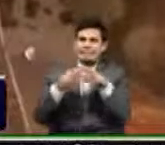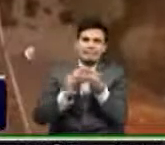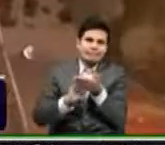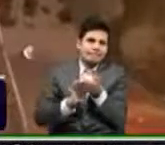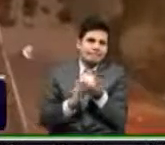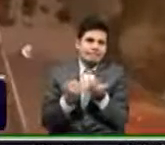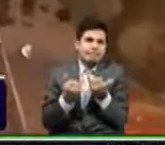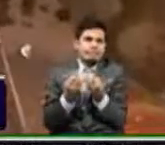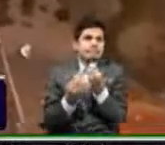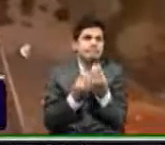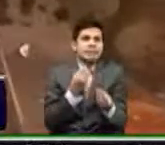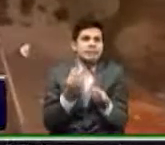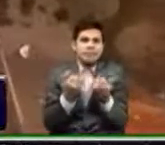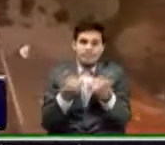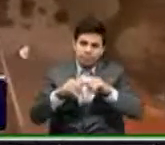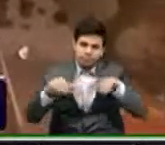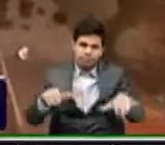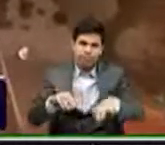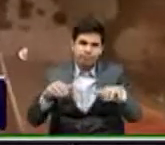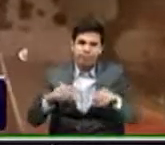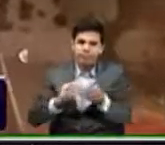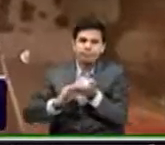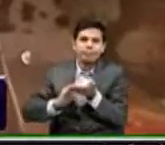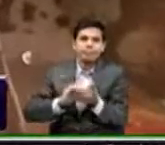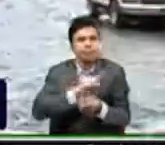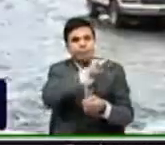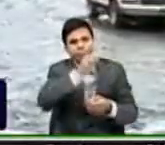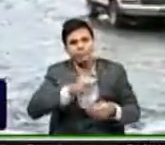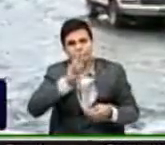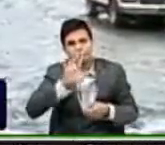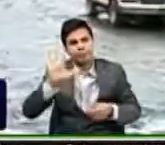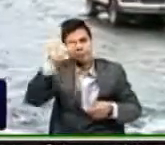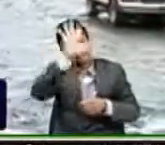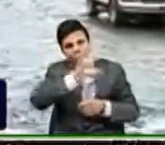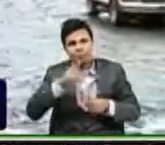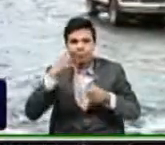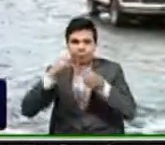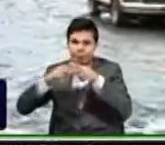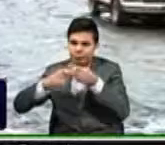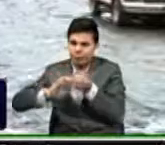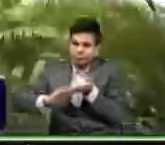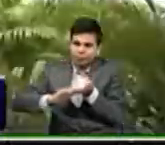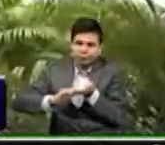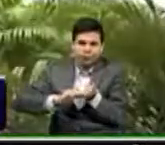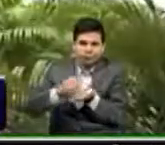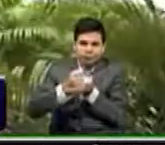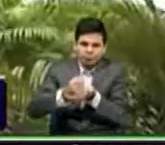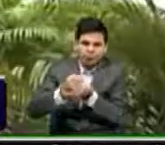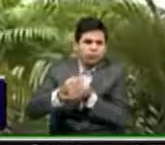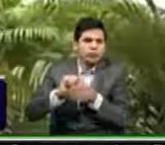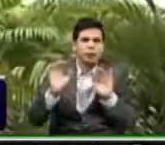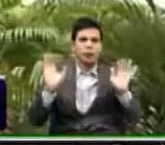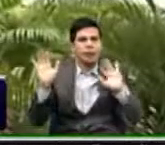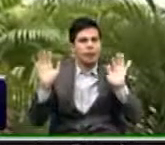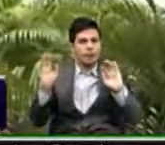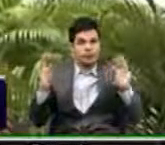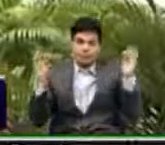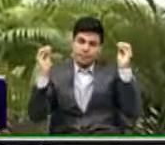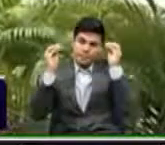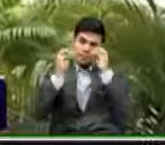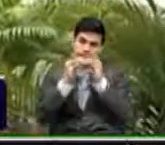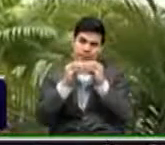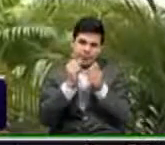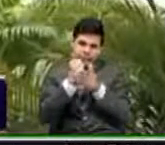que hasta el momento y se ha recibido por orden nacional para que reciba esta localidad además de las ayudas que ya se han venido